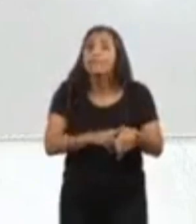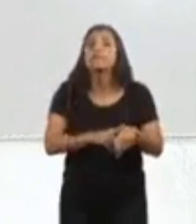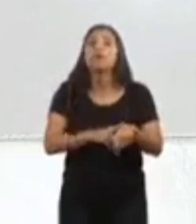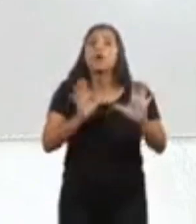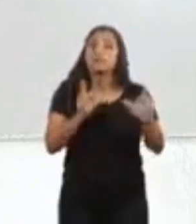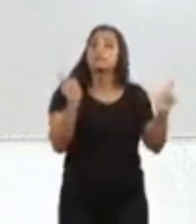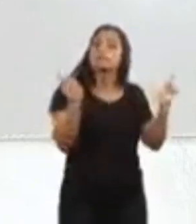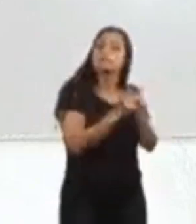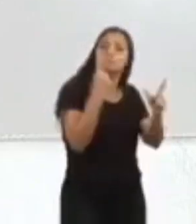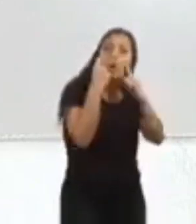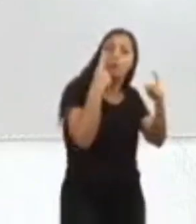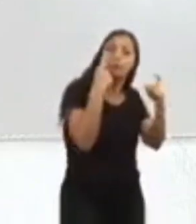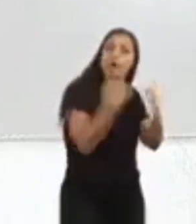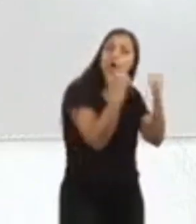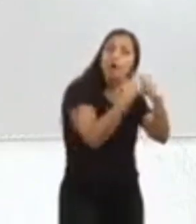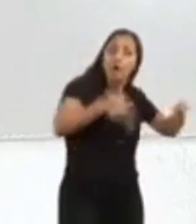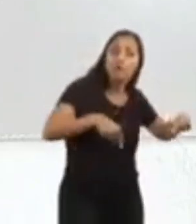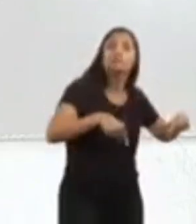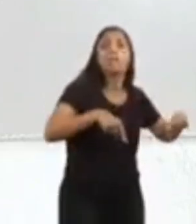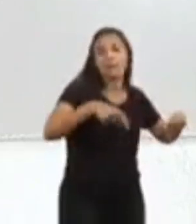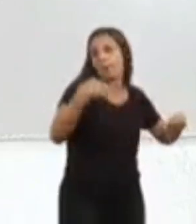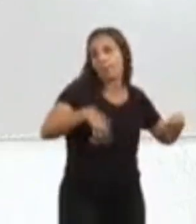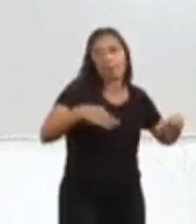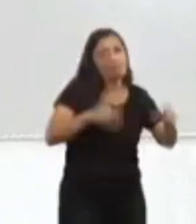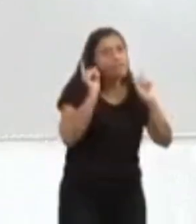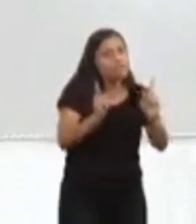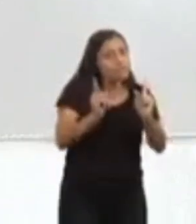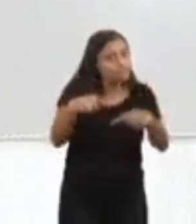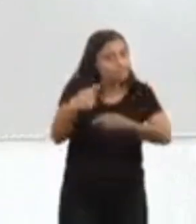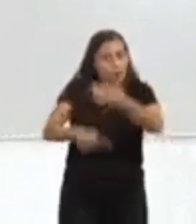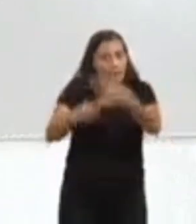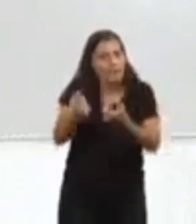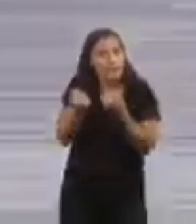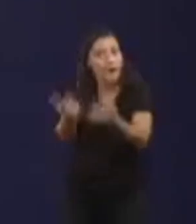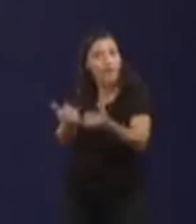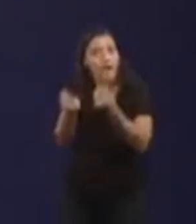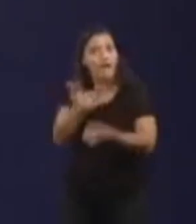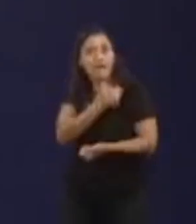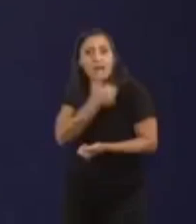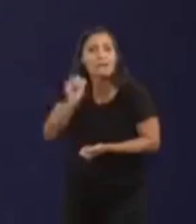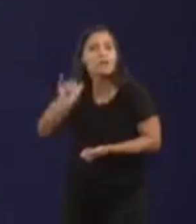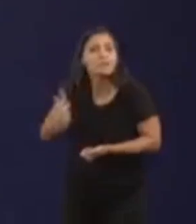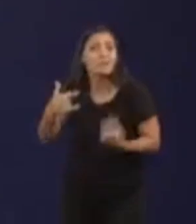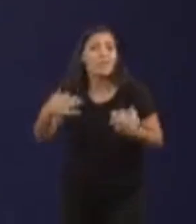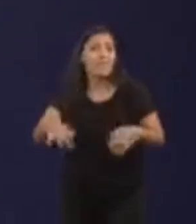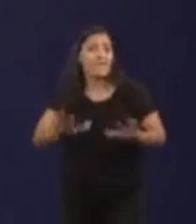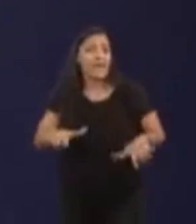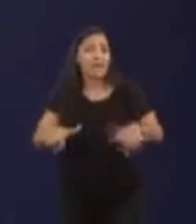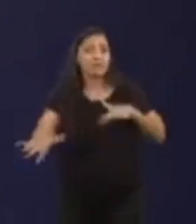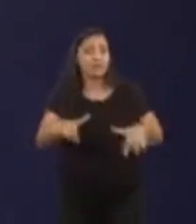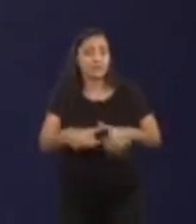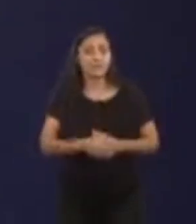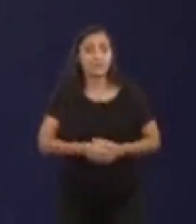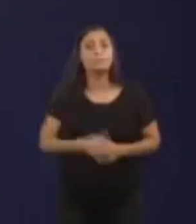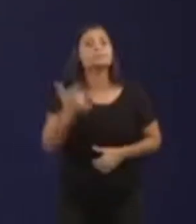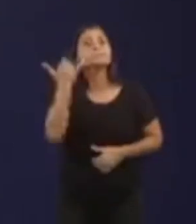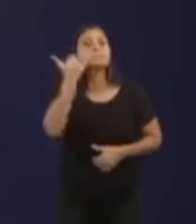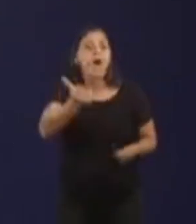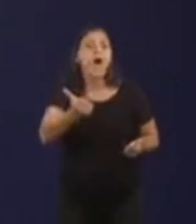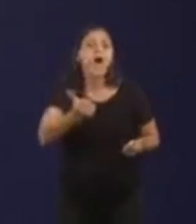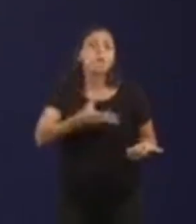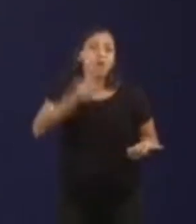realizando las auditorías teniendo en cuenta lo bueno lo delicado de la situación Sí bueno de la datse hemos hablado en varias